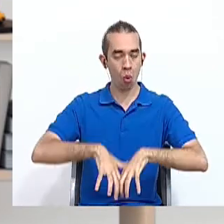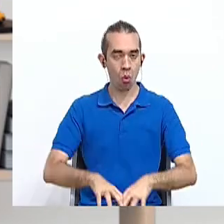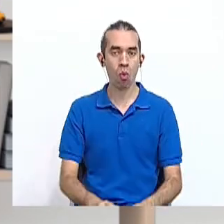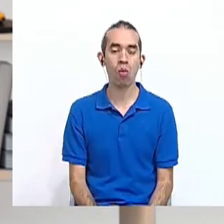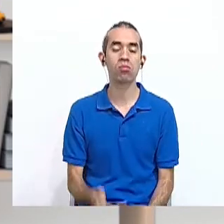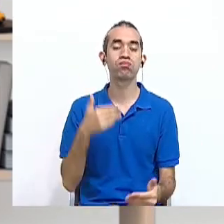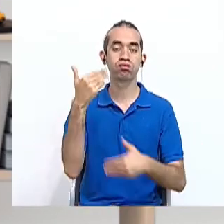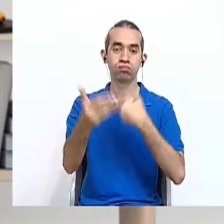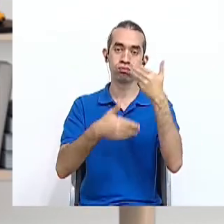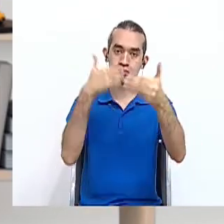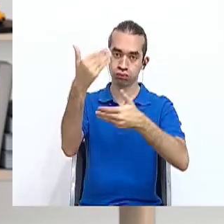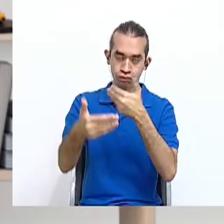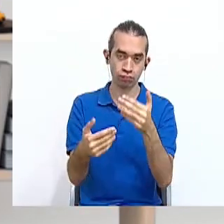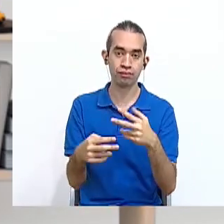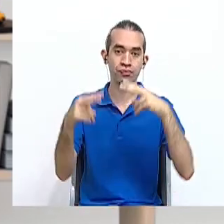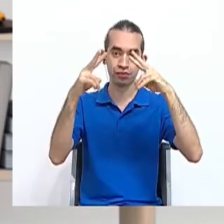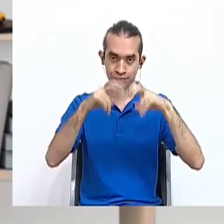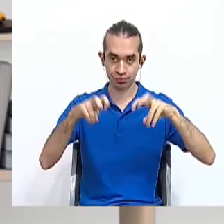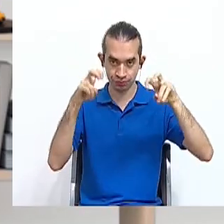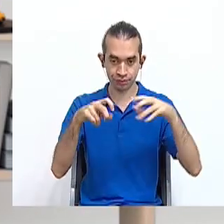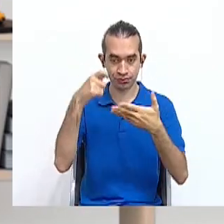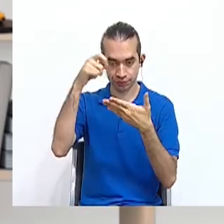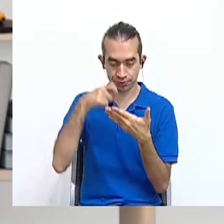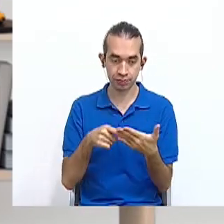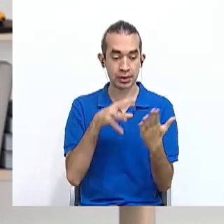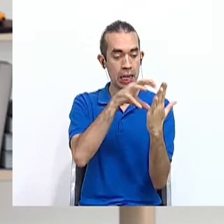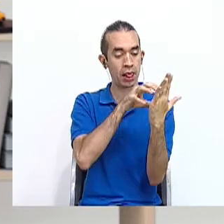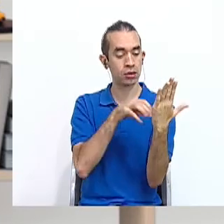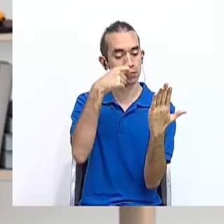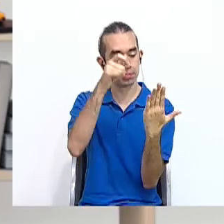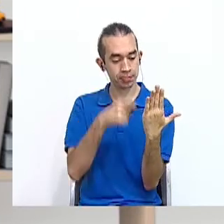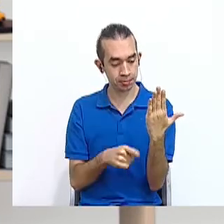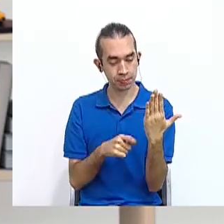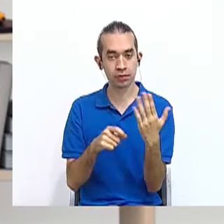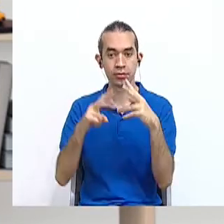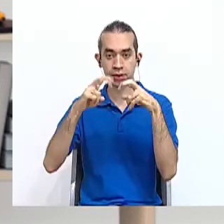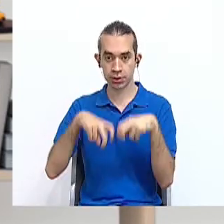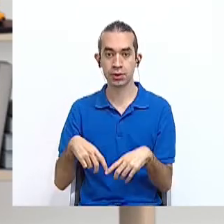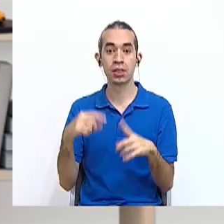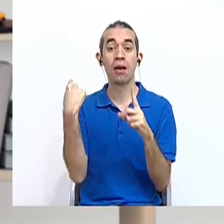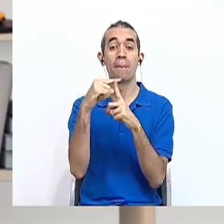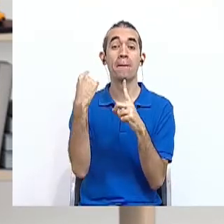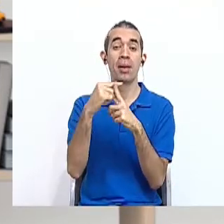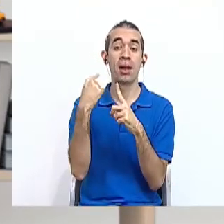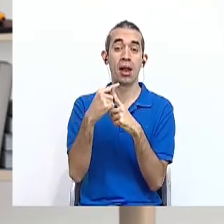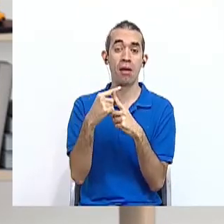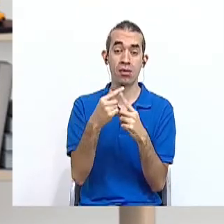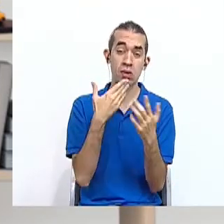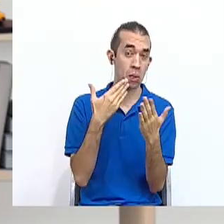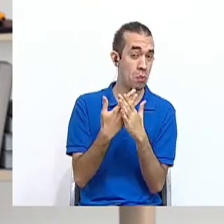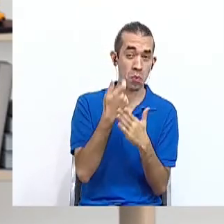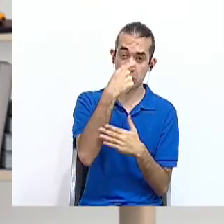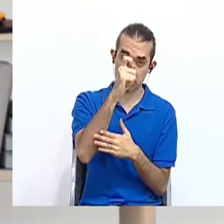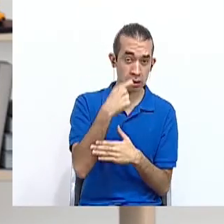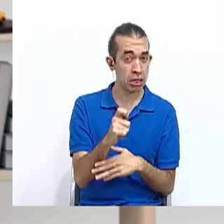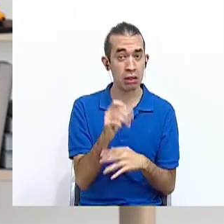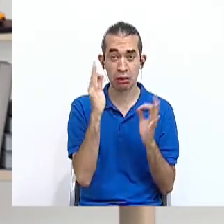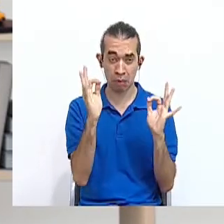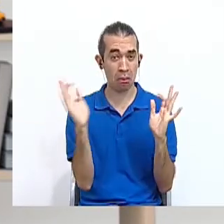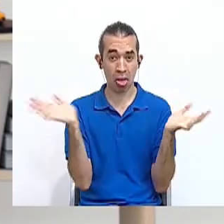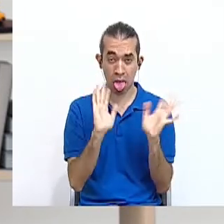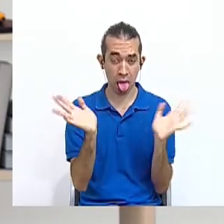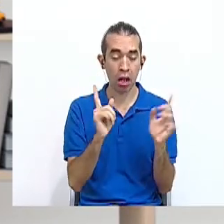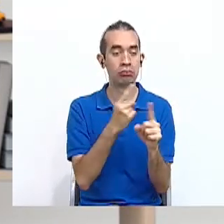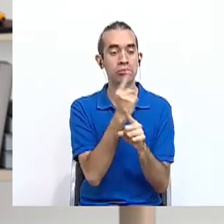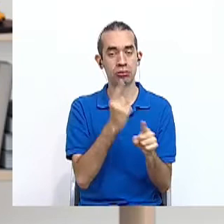el proceso de revisión. Leo el texto y lo reviso. Palabras que no tengan una buena ortografía las arreglo. Le doy el